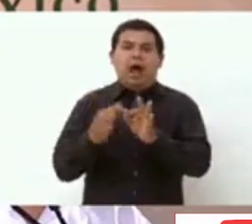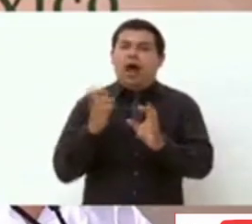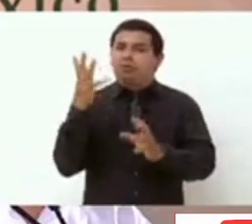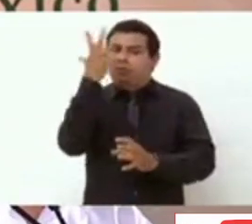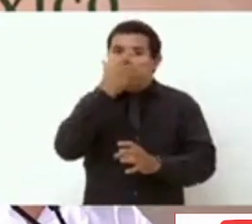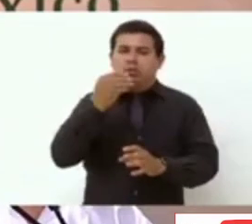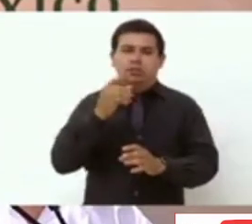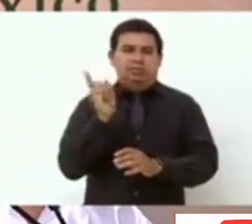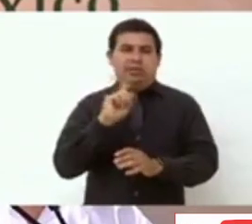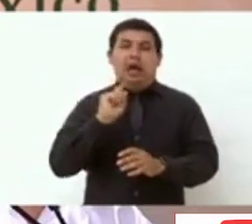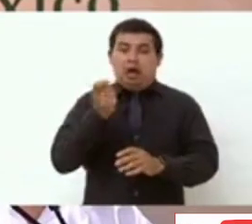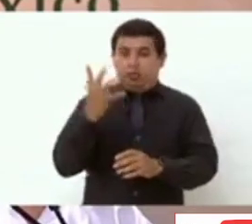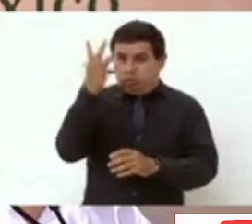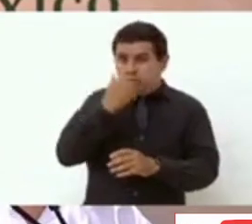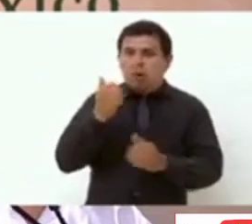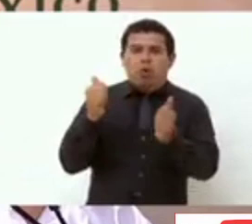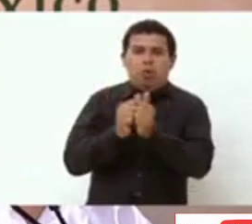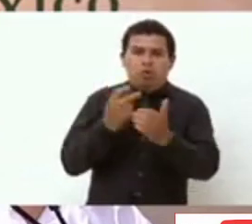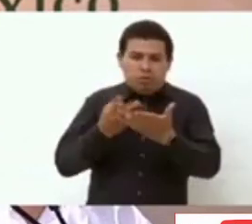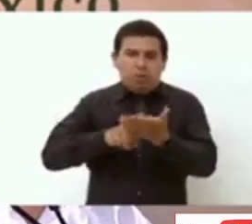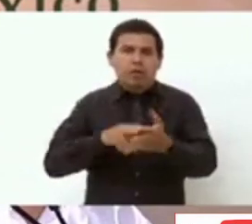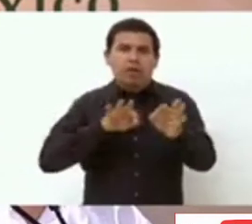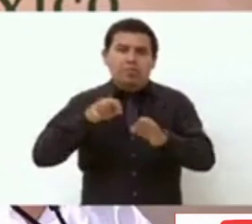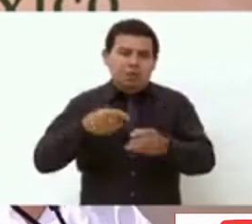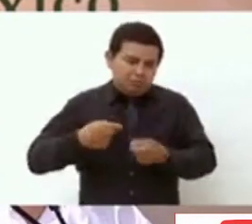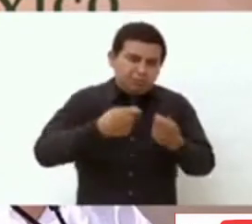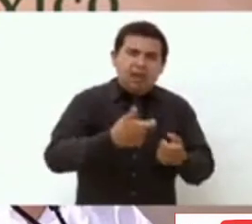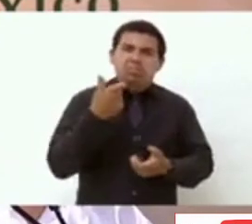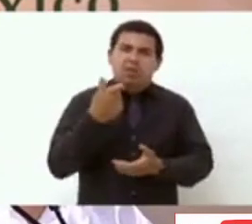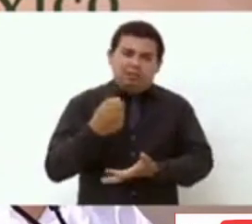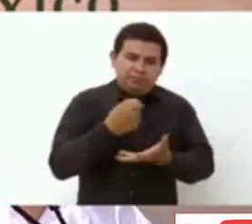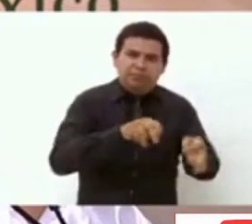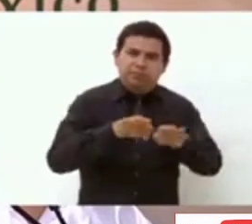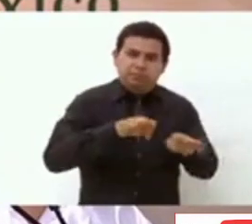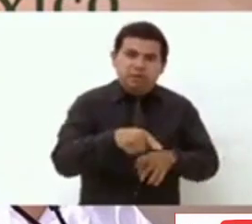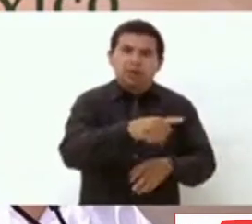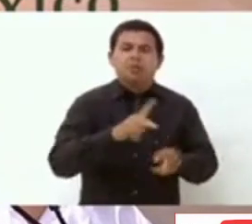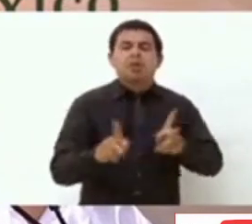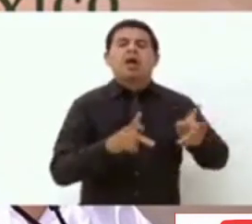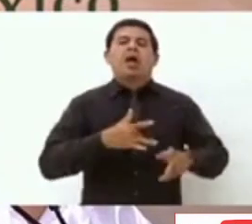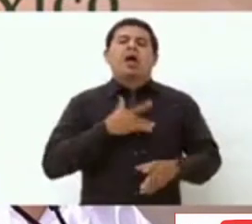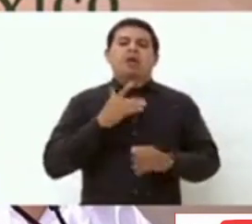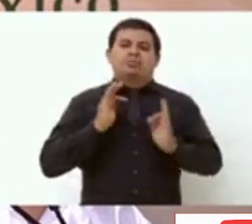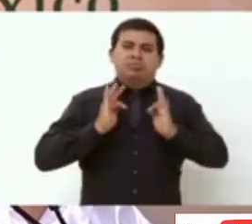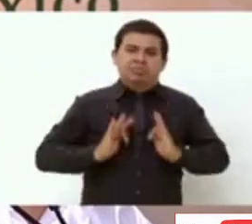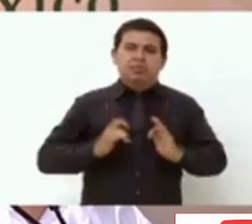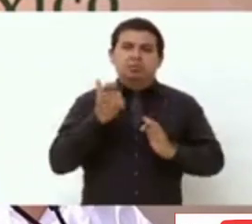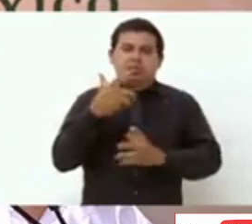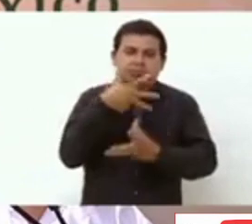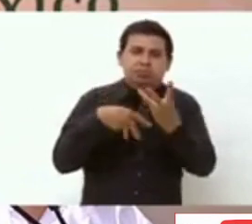empleos, se da trabajo en las comunidades, en los pueblos, y se reactiva la economía